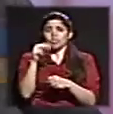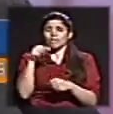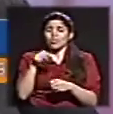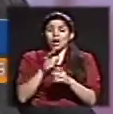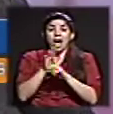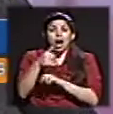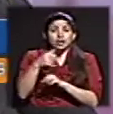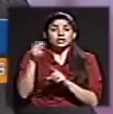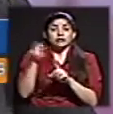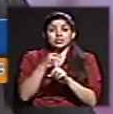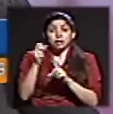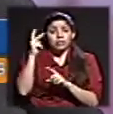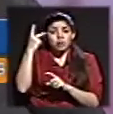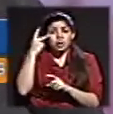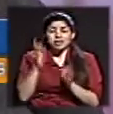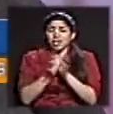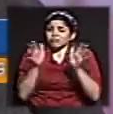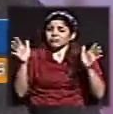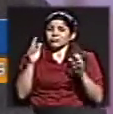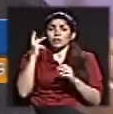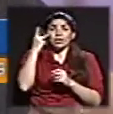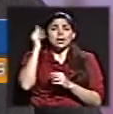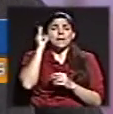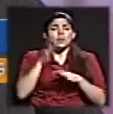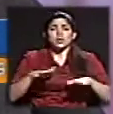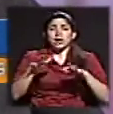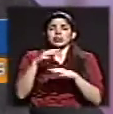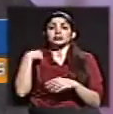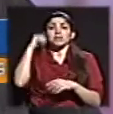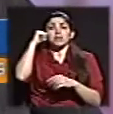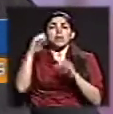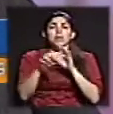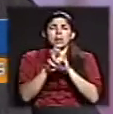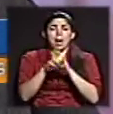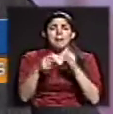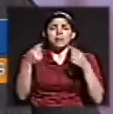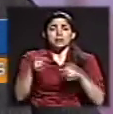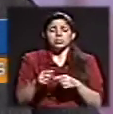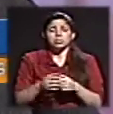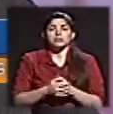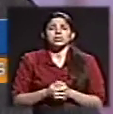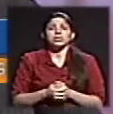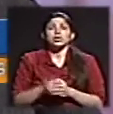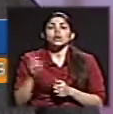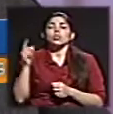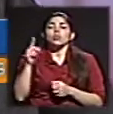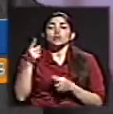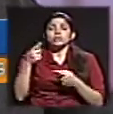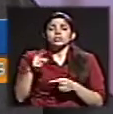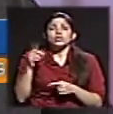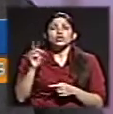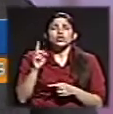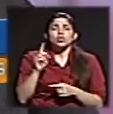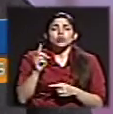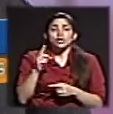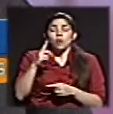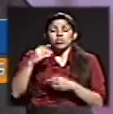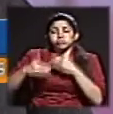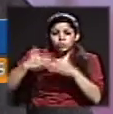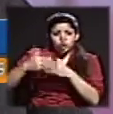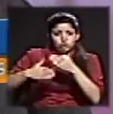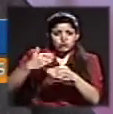abarca toda la función político-pública de las mujeres, ¿verdad? Yo recuerdo un ejemplo muy concreto en un foro de juventud donde en medio de un proceso